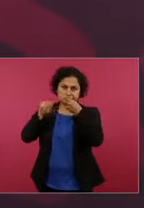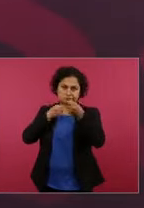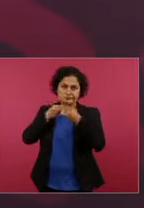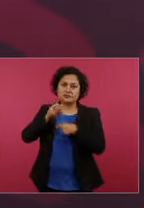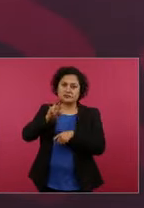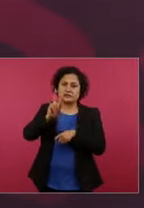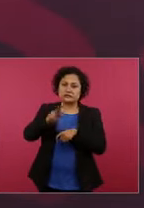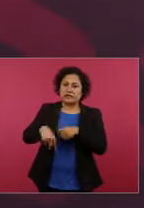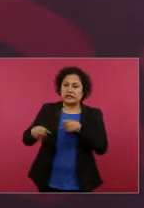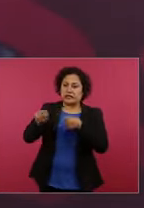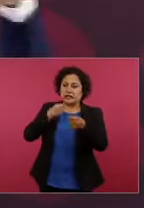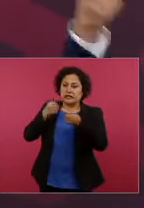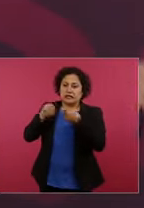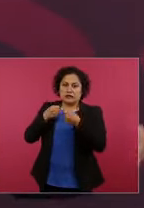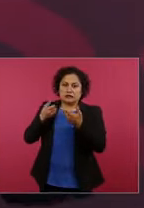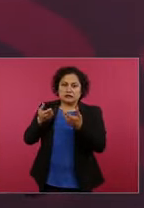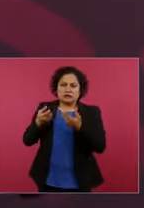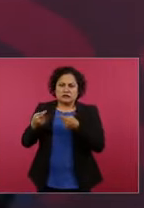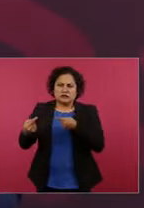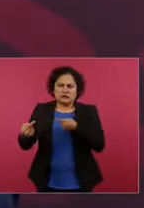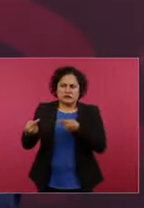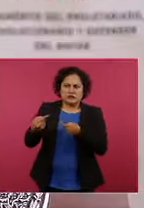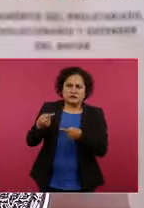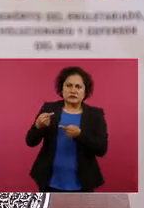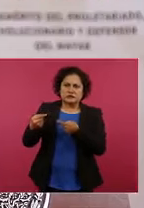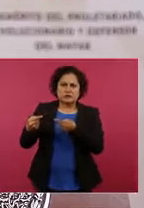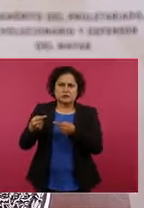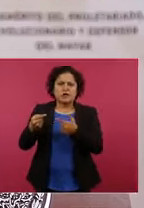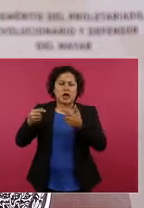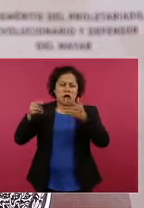tensa, pero me hizo la entrevista.